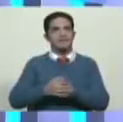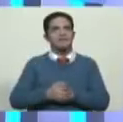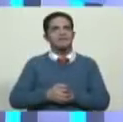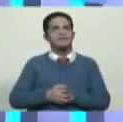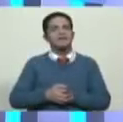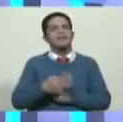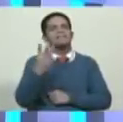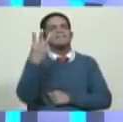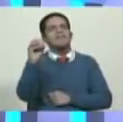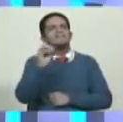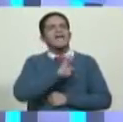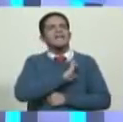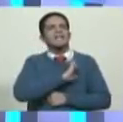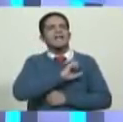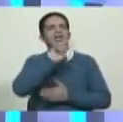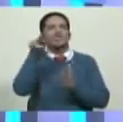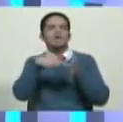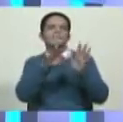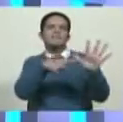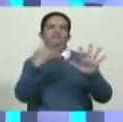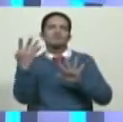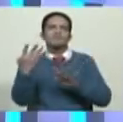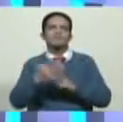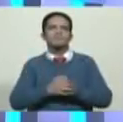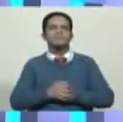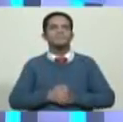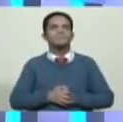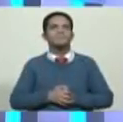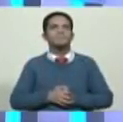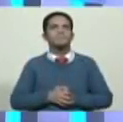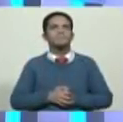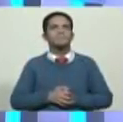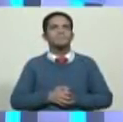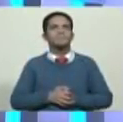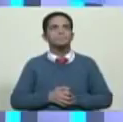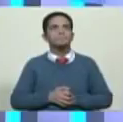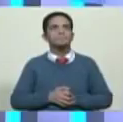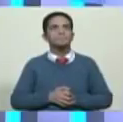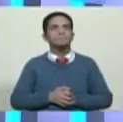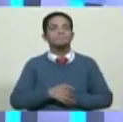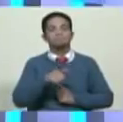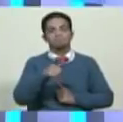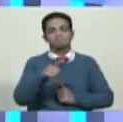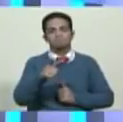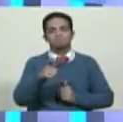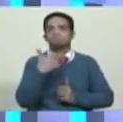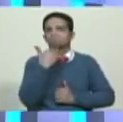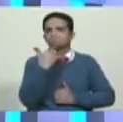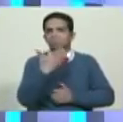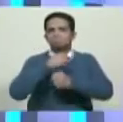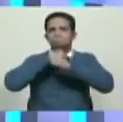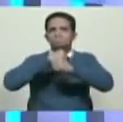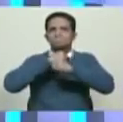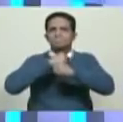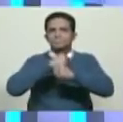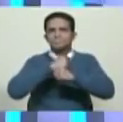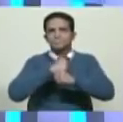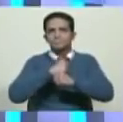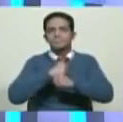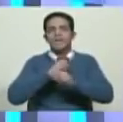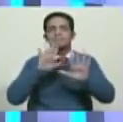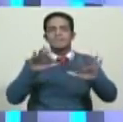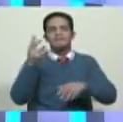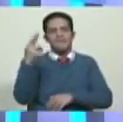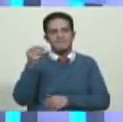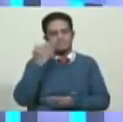30 de enero del 2019. Vámonos directamente a la parroquia Coche, al sector La Rinconada. Importante información a esta hora, 10, 20